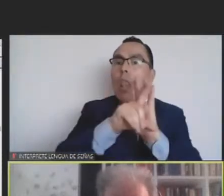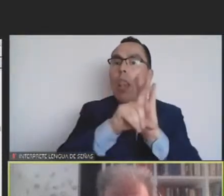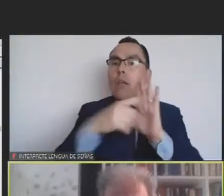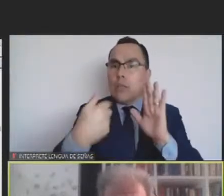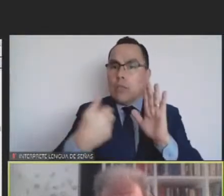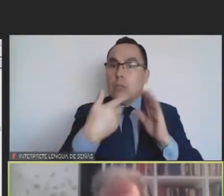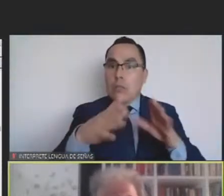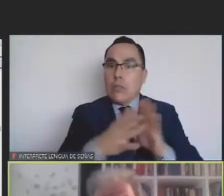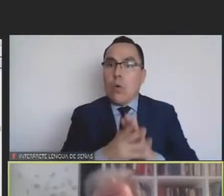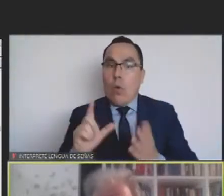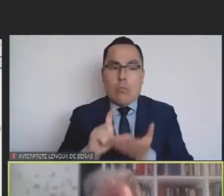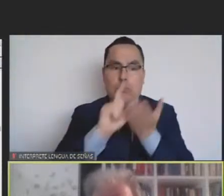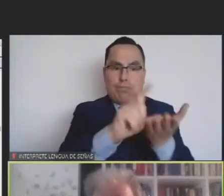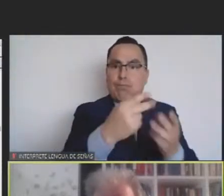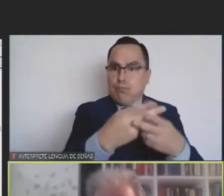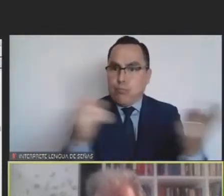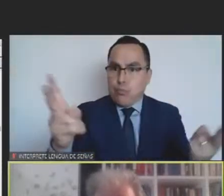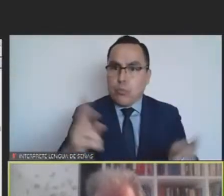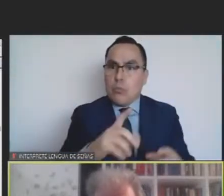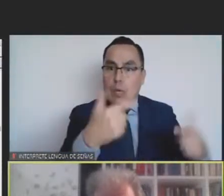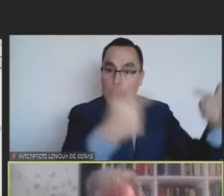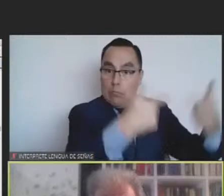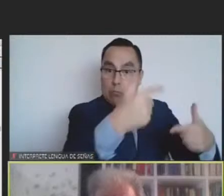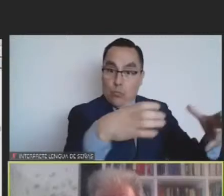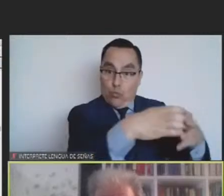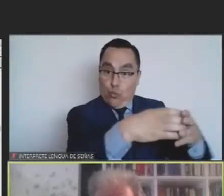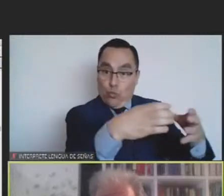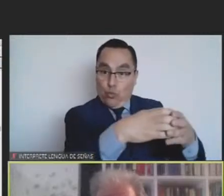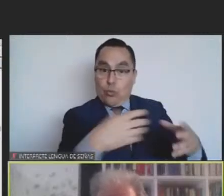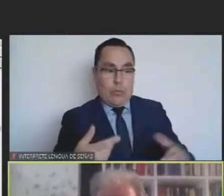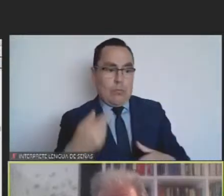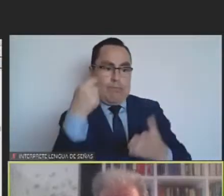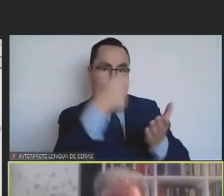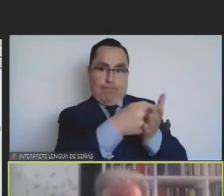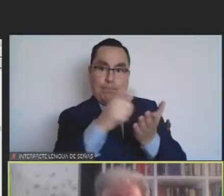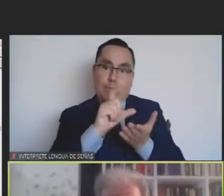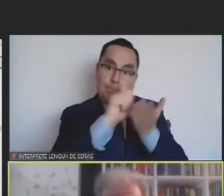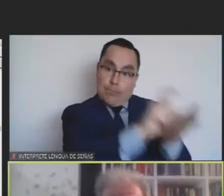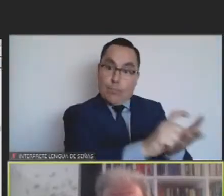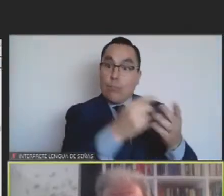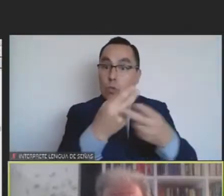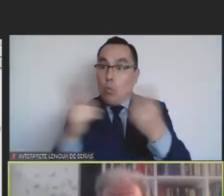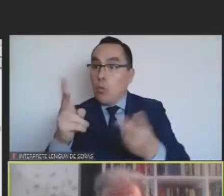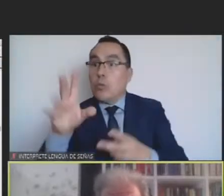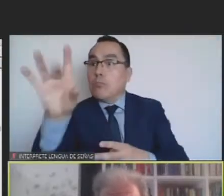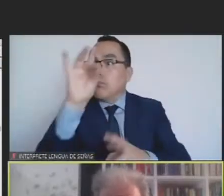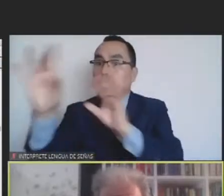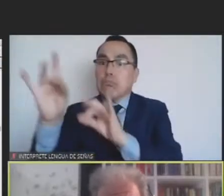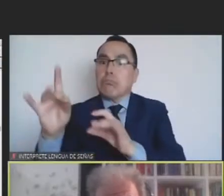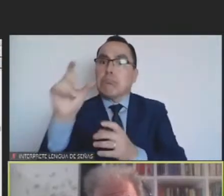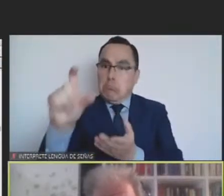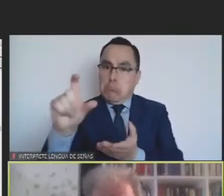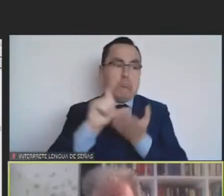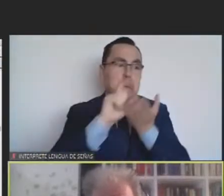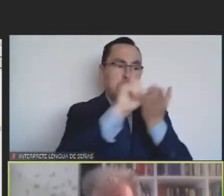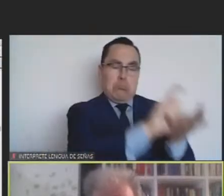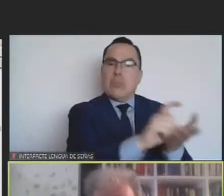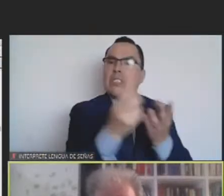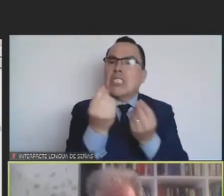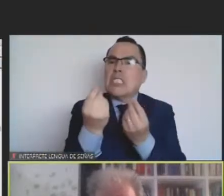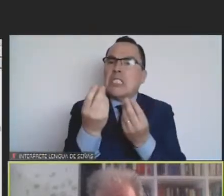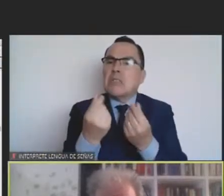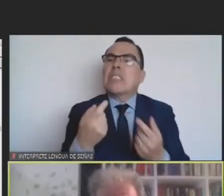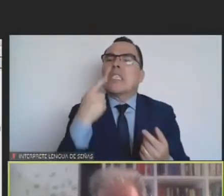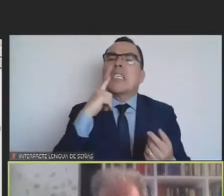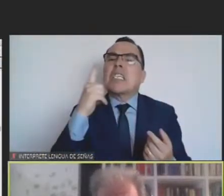financiamiento público importante para los partidos. Porque con ese financiamiento público, Desbordes no tiene por qué ser la persona que pone las plata del partido,